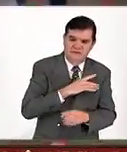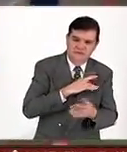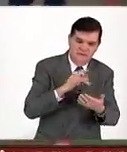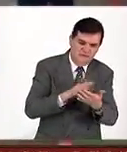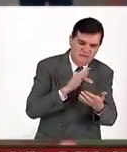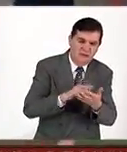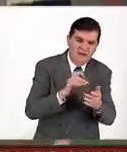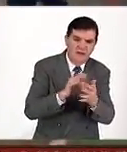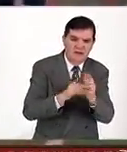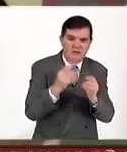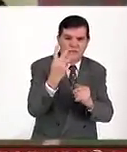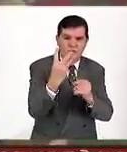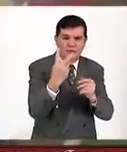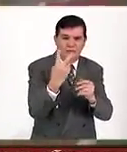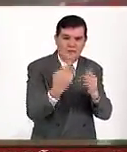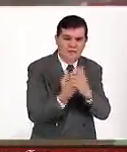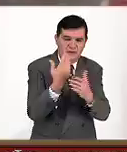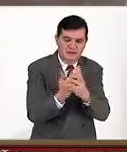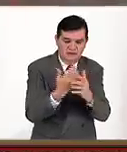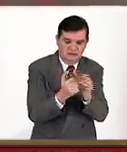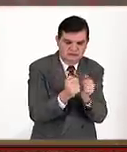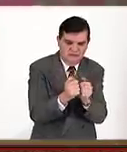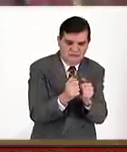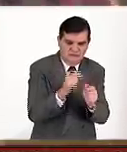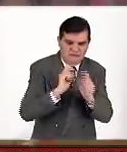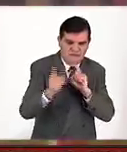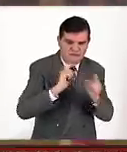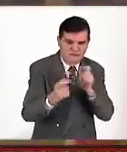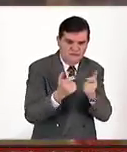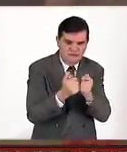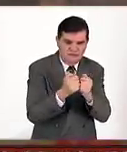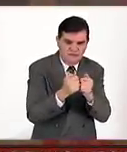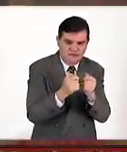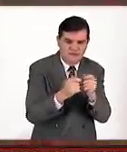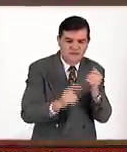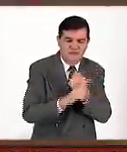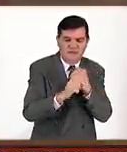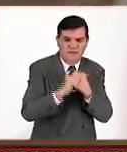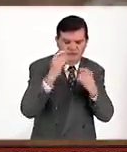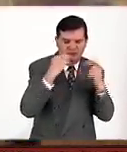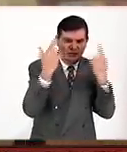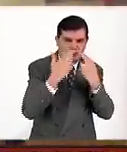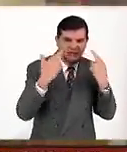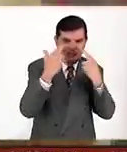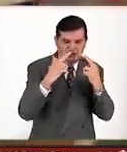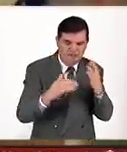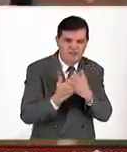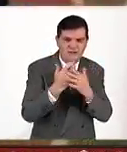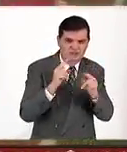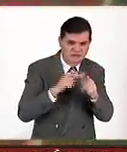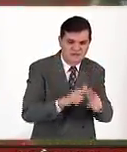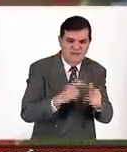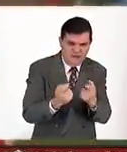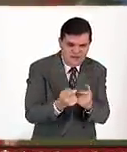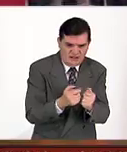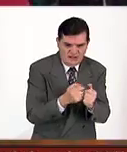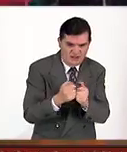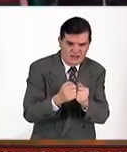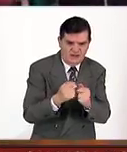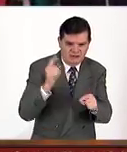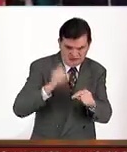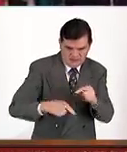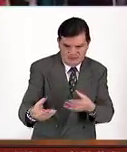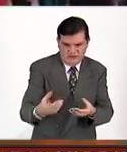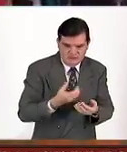chateando a las 2 de la mañana, una deficiencia de sueño espantosa. Y se levanta y Se ya. levanta y sigue en ello.